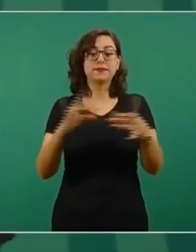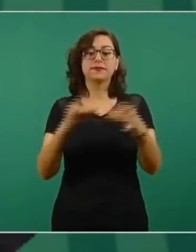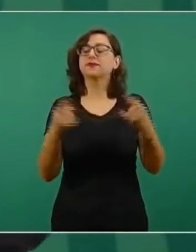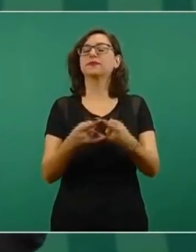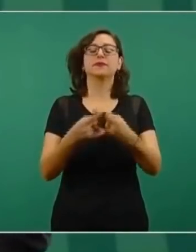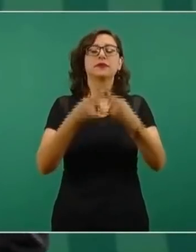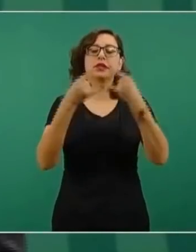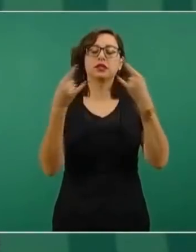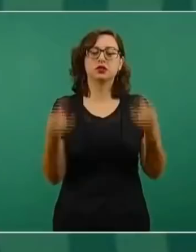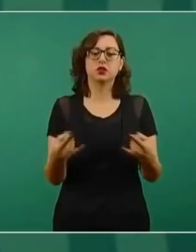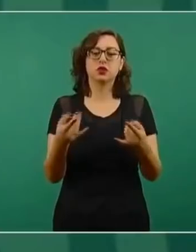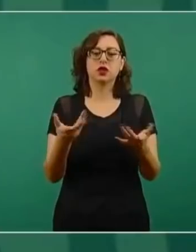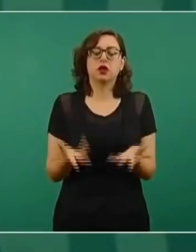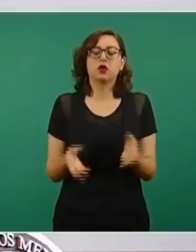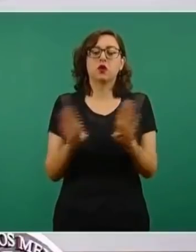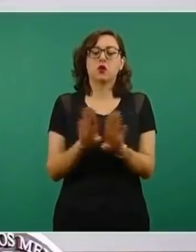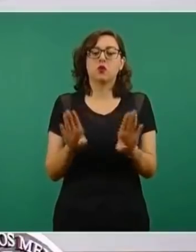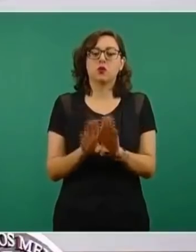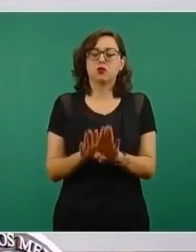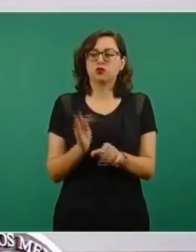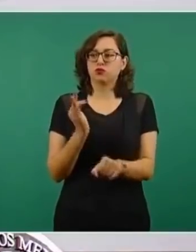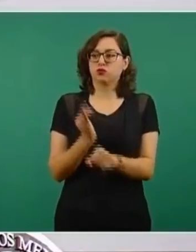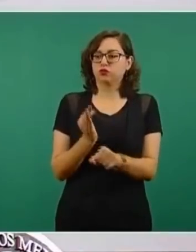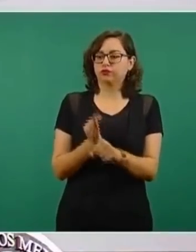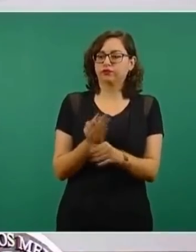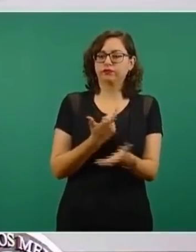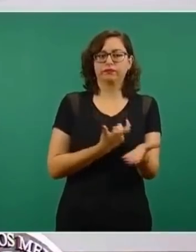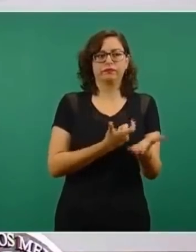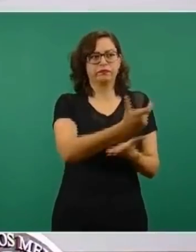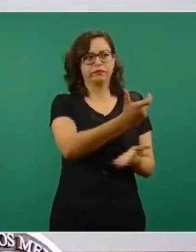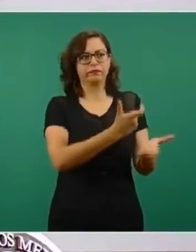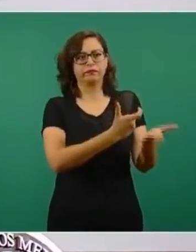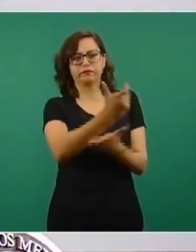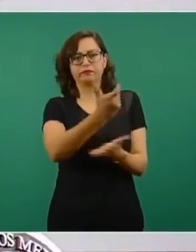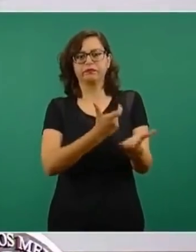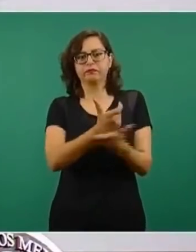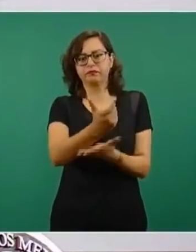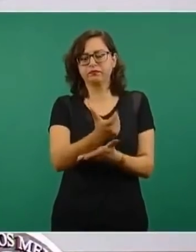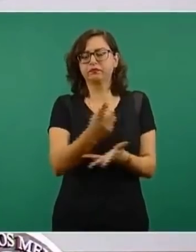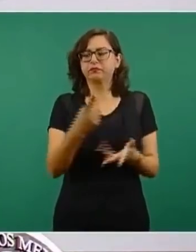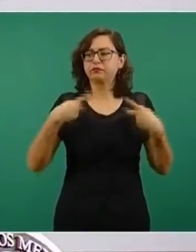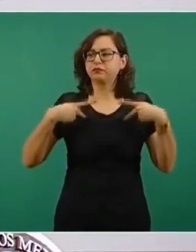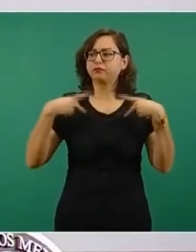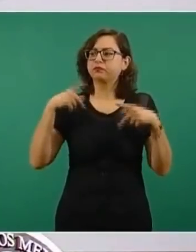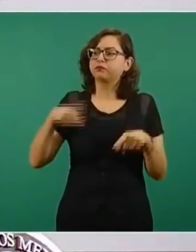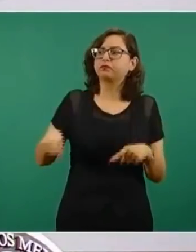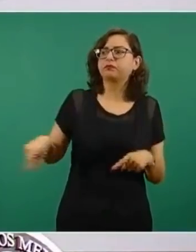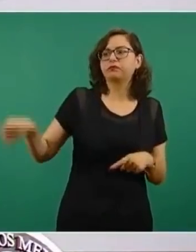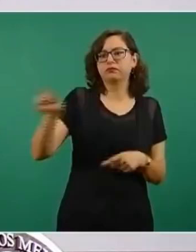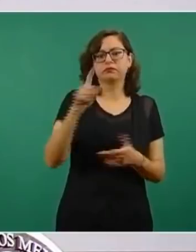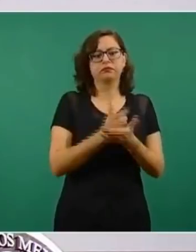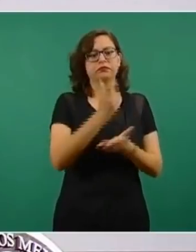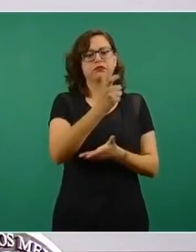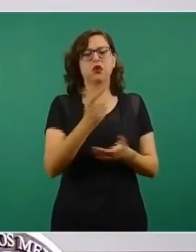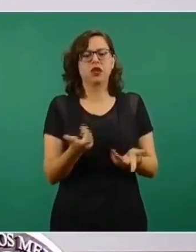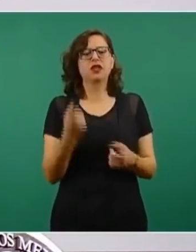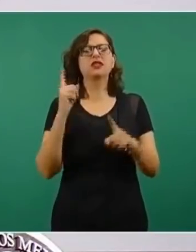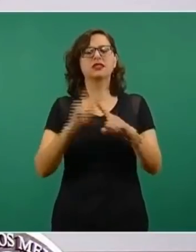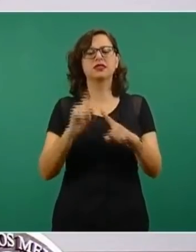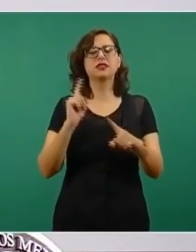cual las nuevas tarifas que aplican para el cobro de la energía eléctrica que consume el cliente final datan